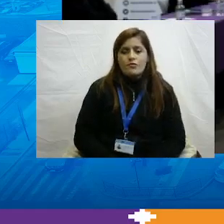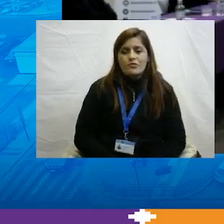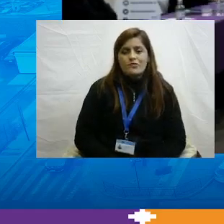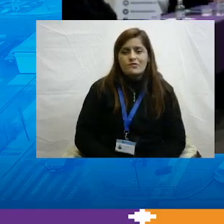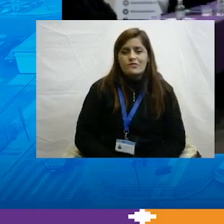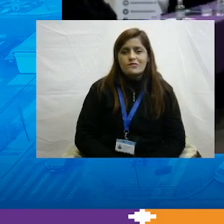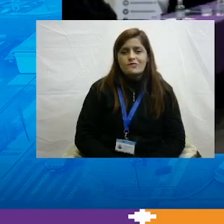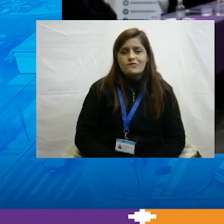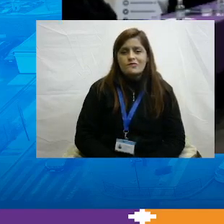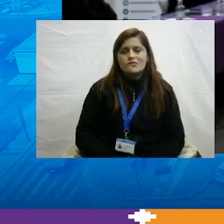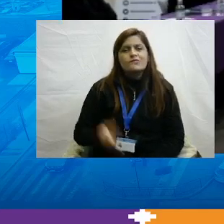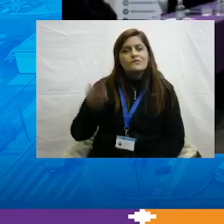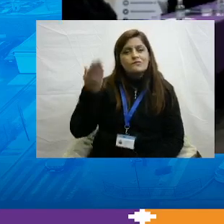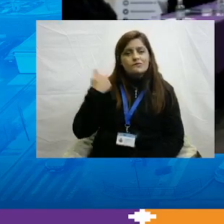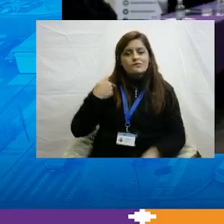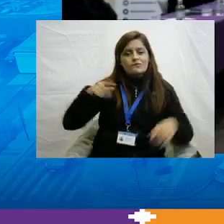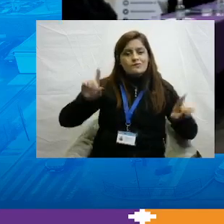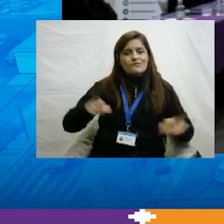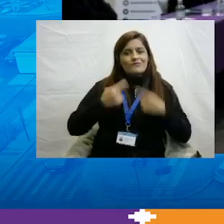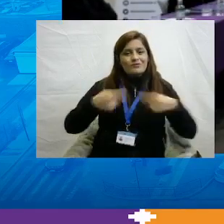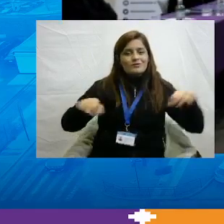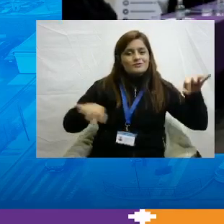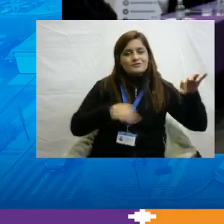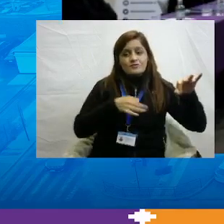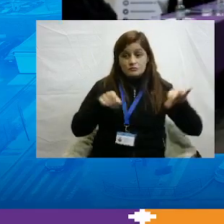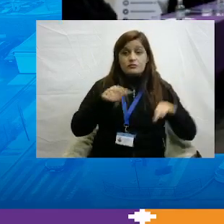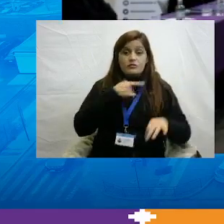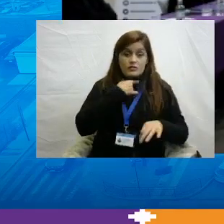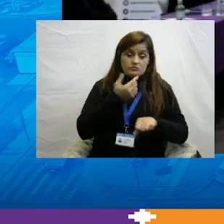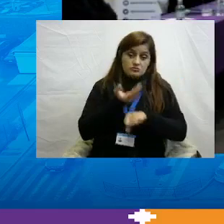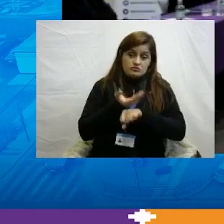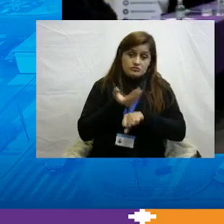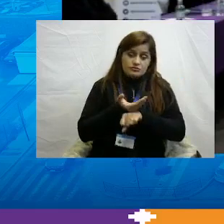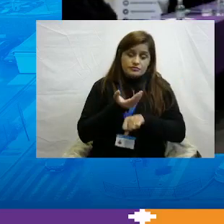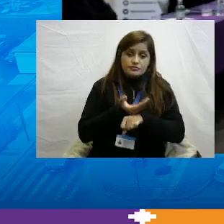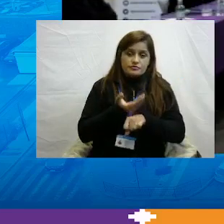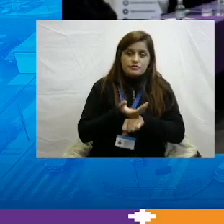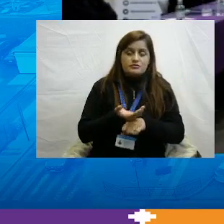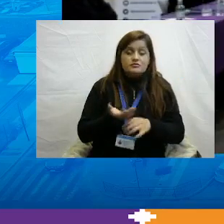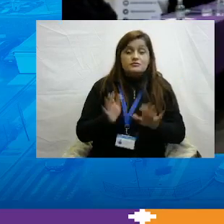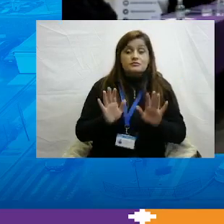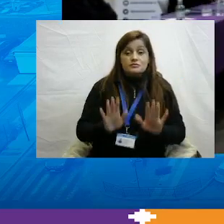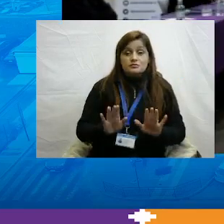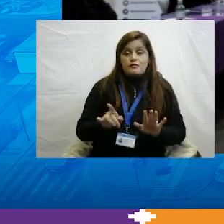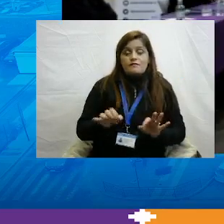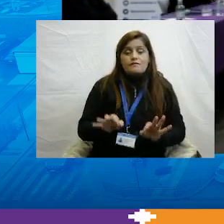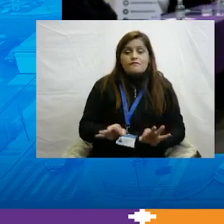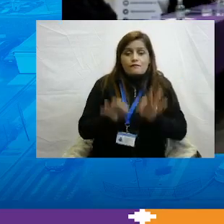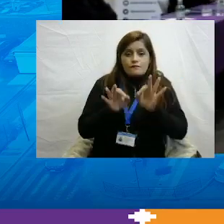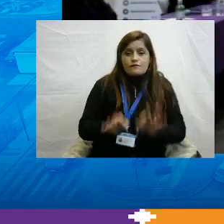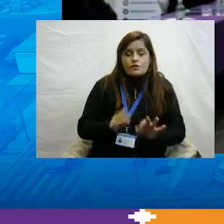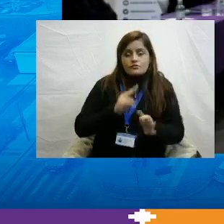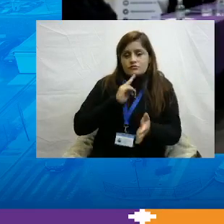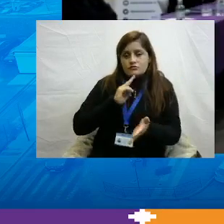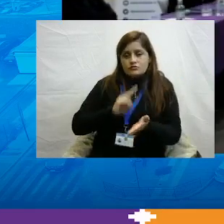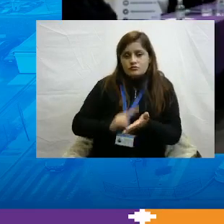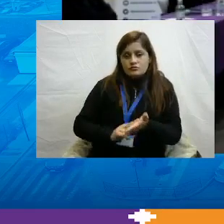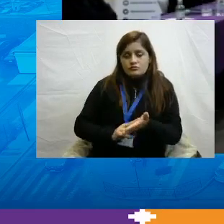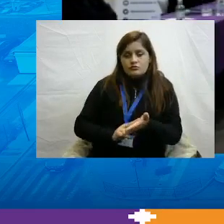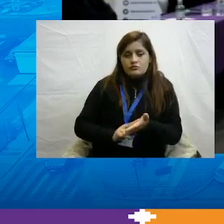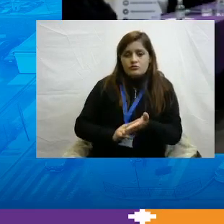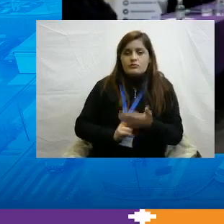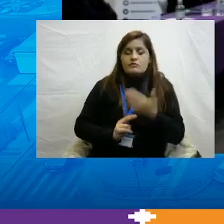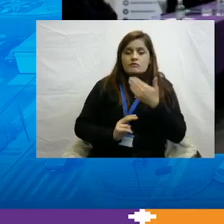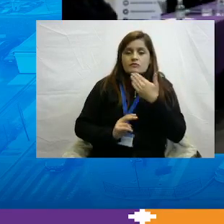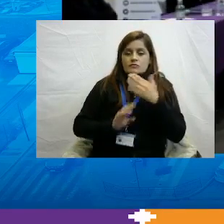una organización de músicos de Melipilla también estaba solicitándolo hace un tiempo, pero en algún minuto formalizaron la carta, que también se